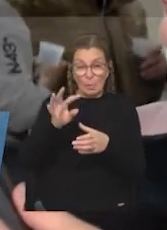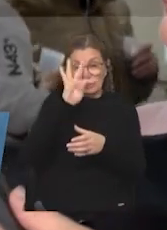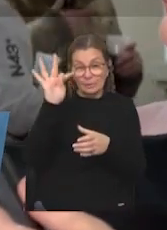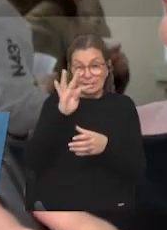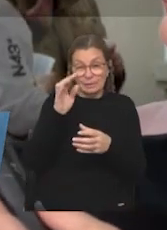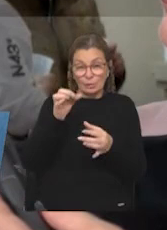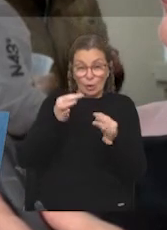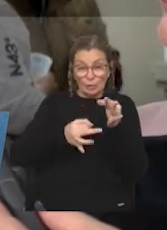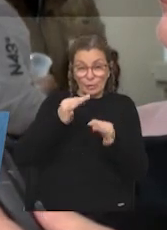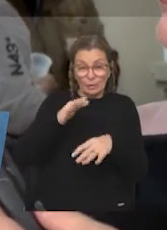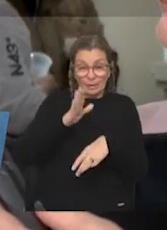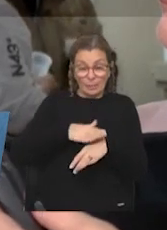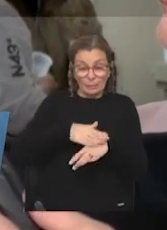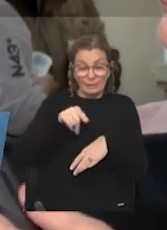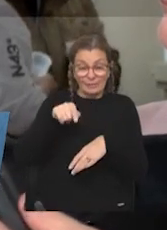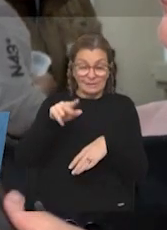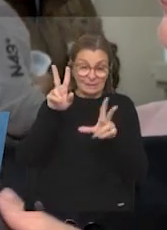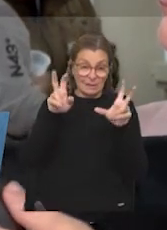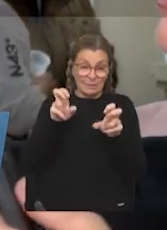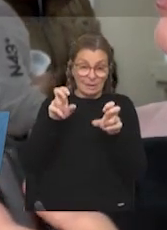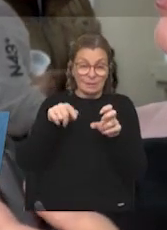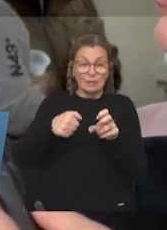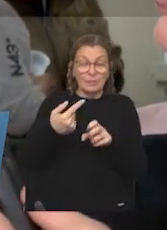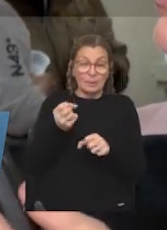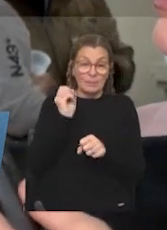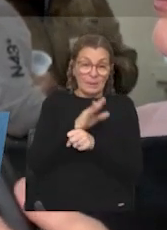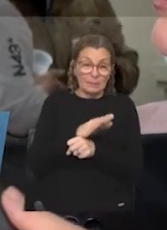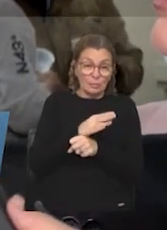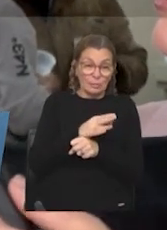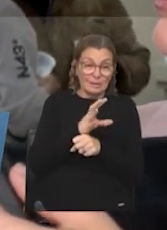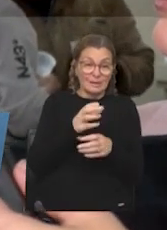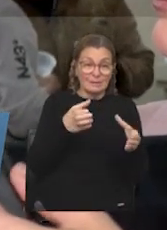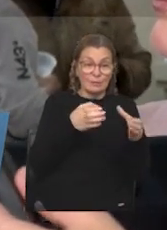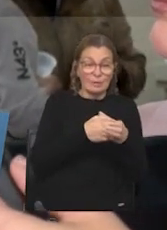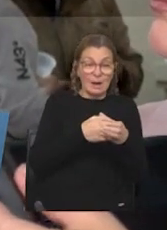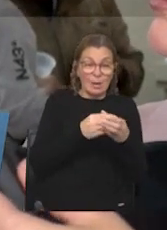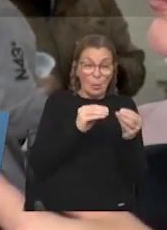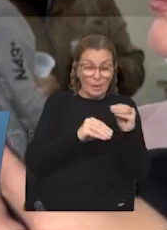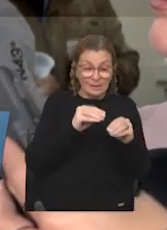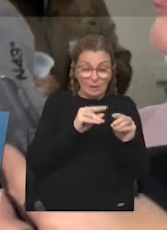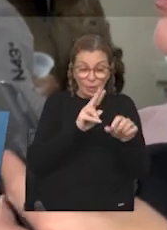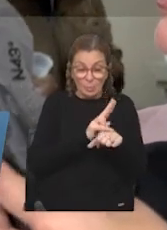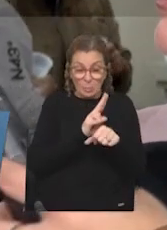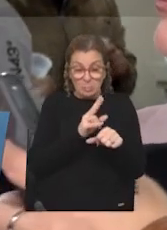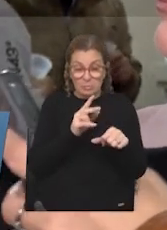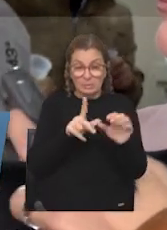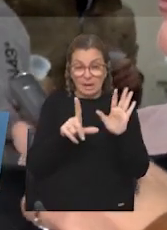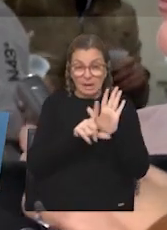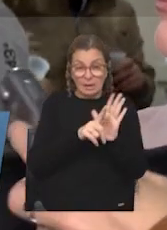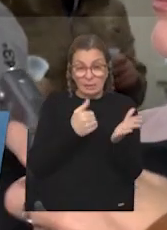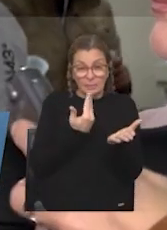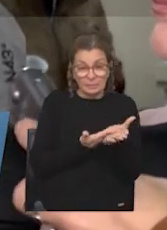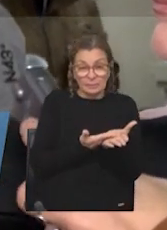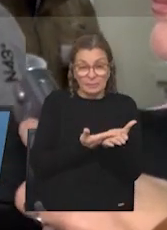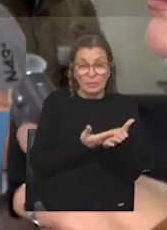contadores dedicados a este tema luego pasa al tribunal de cuentas que controla la legalidad de todo lo que se presentó